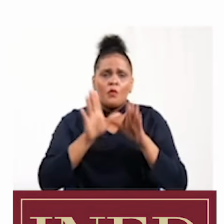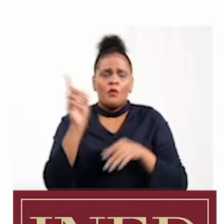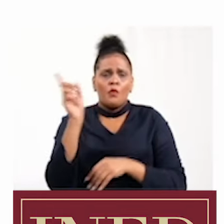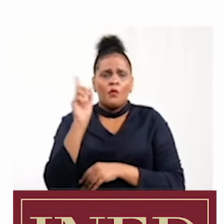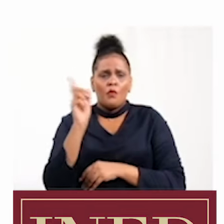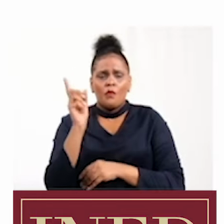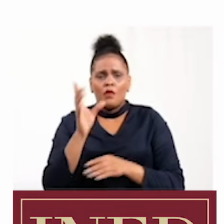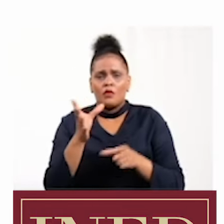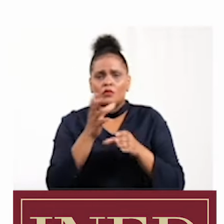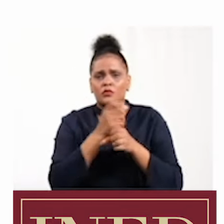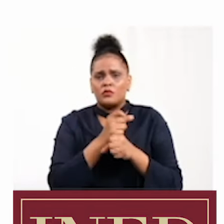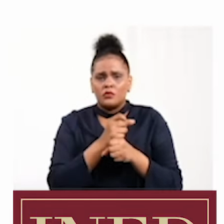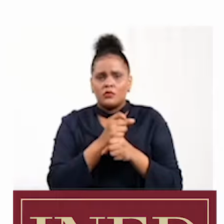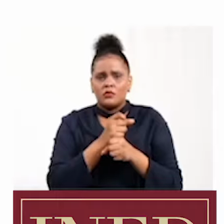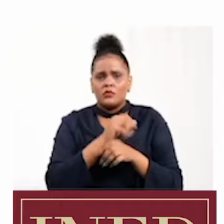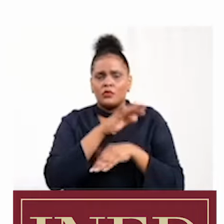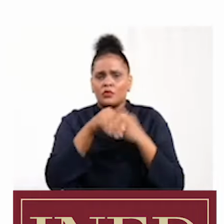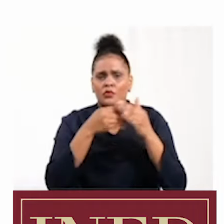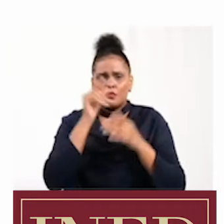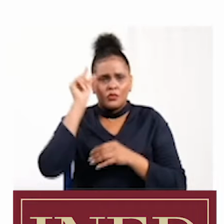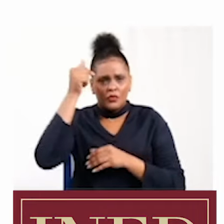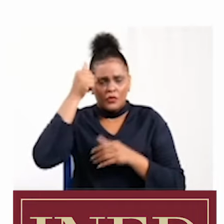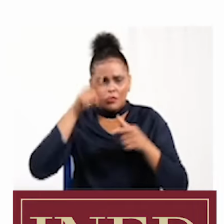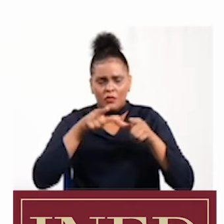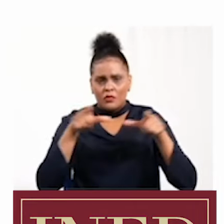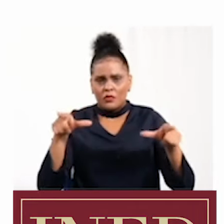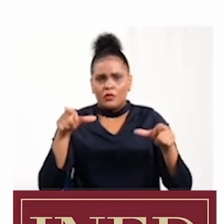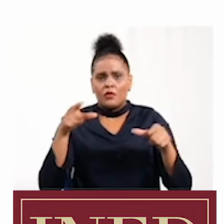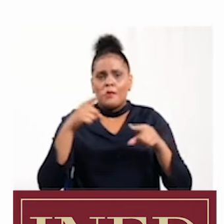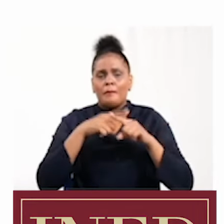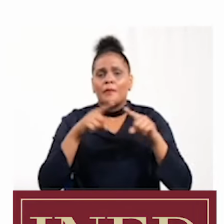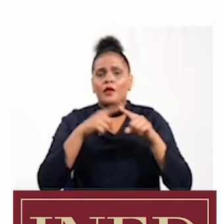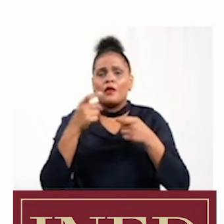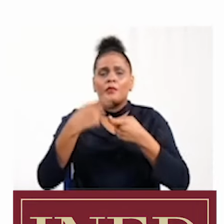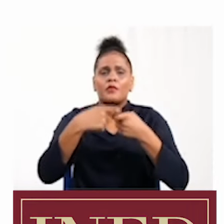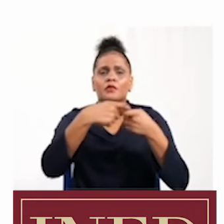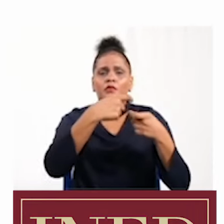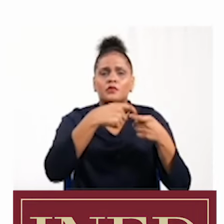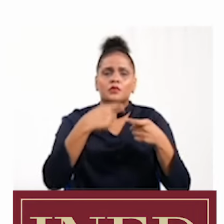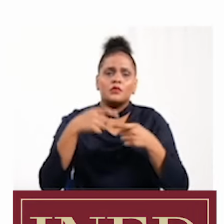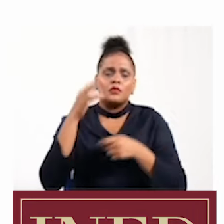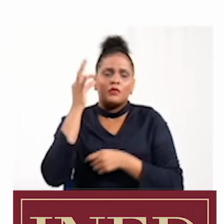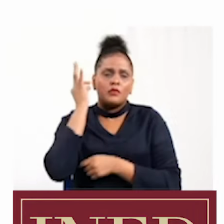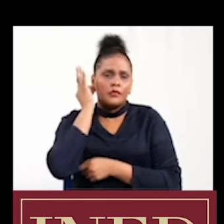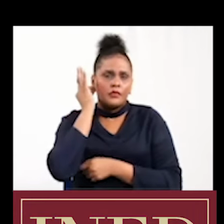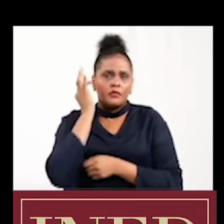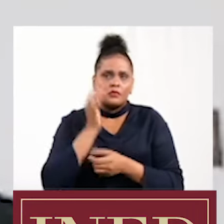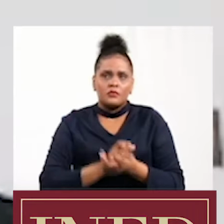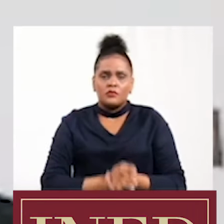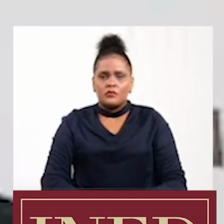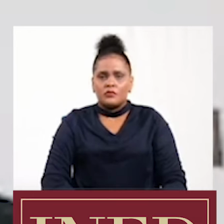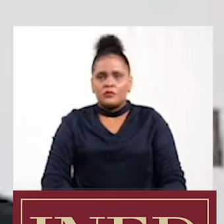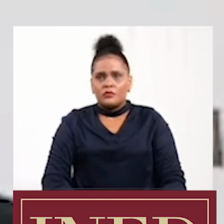estrategias impulsadas desde los gobiernos locales para la participación de la mujer